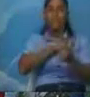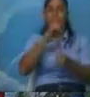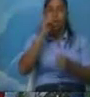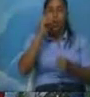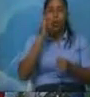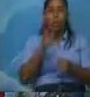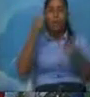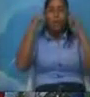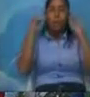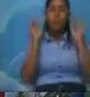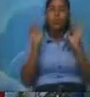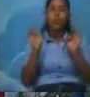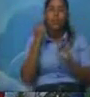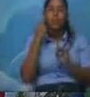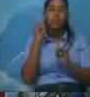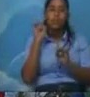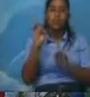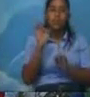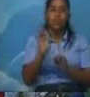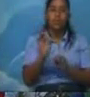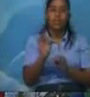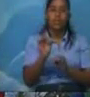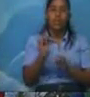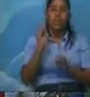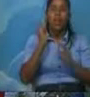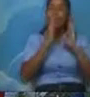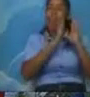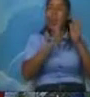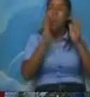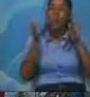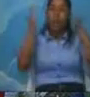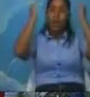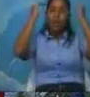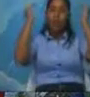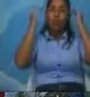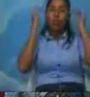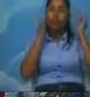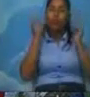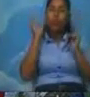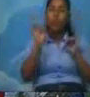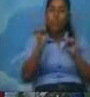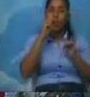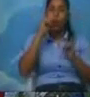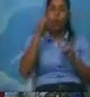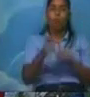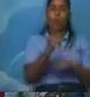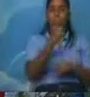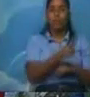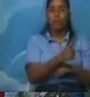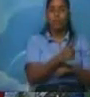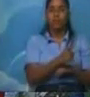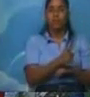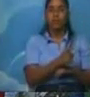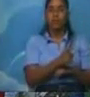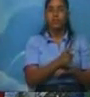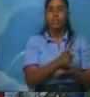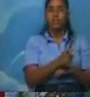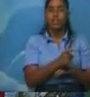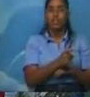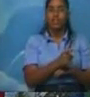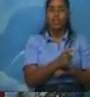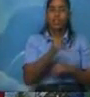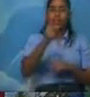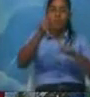la prudencia diga conmigo la cordura del hombre la cordura del hombre